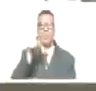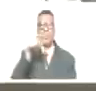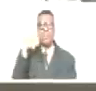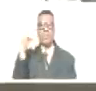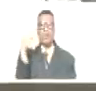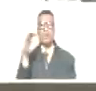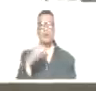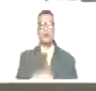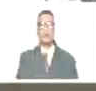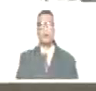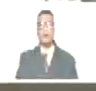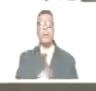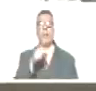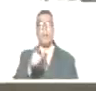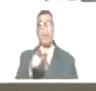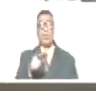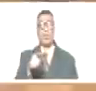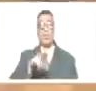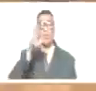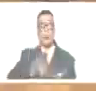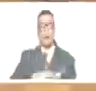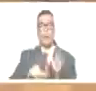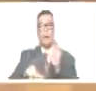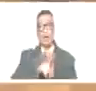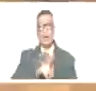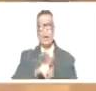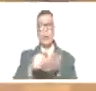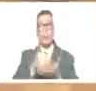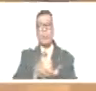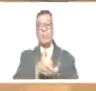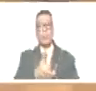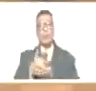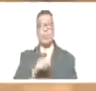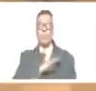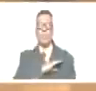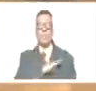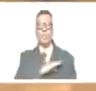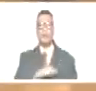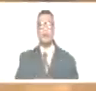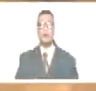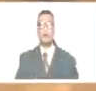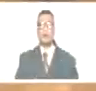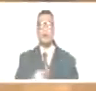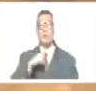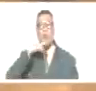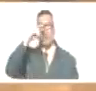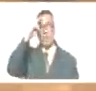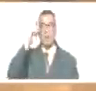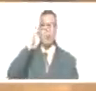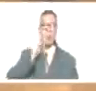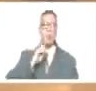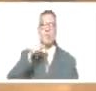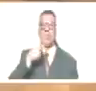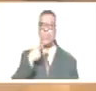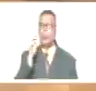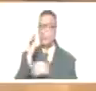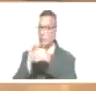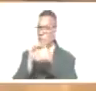Y con ello aprueban leyes para favorecerse. El padre Bolívar nos alertaba,